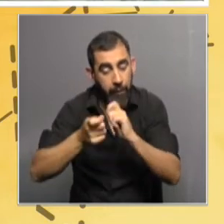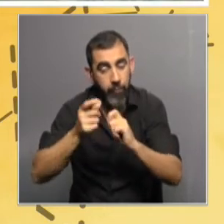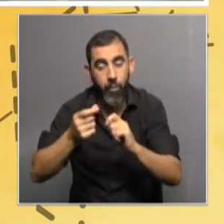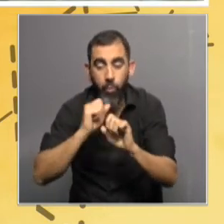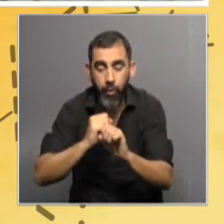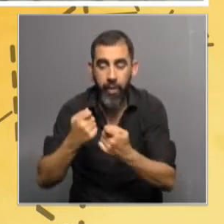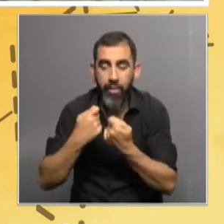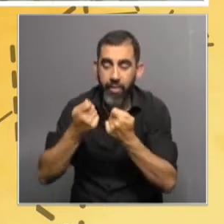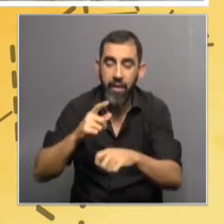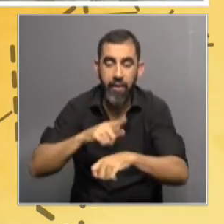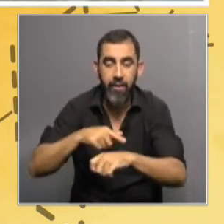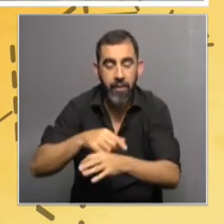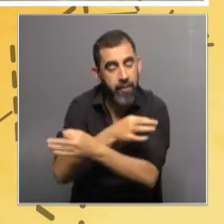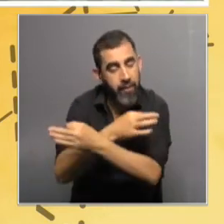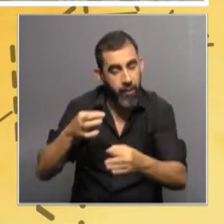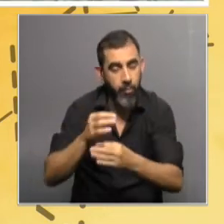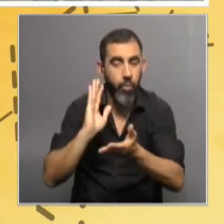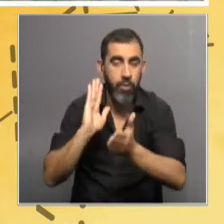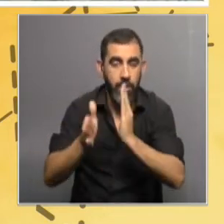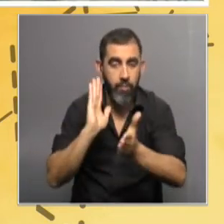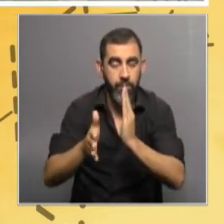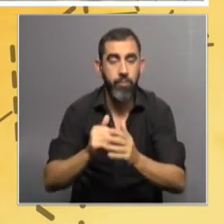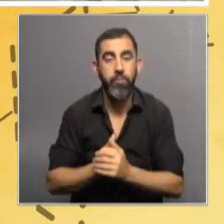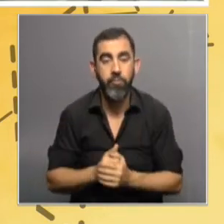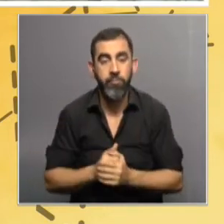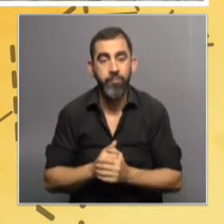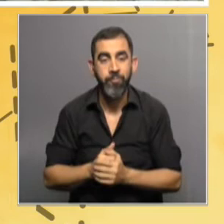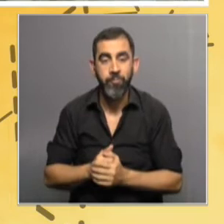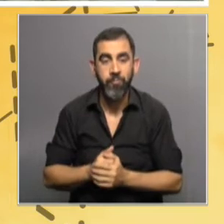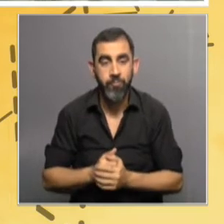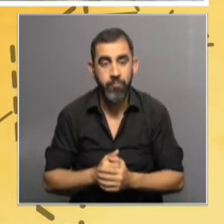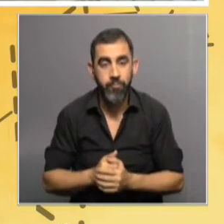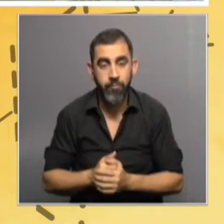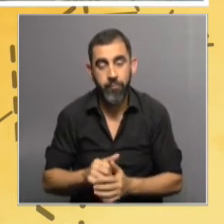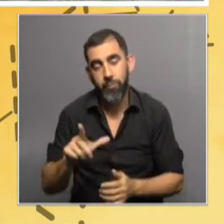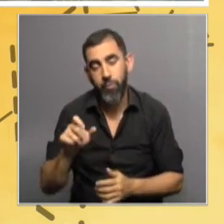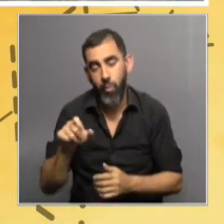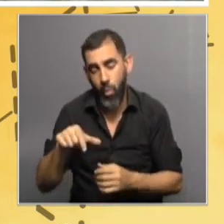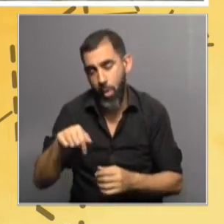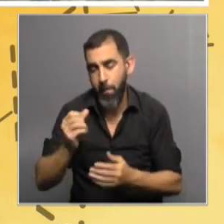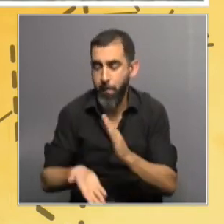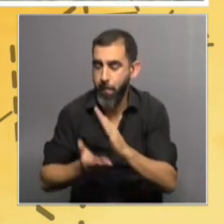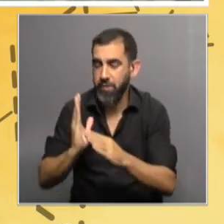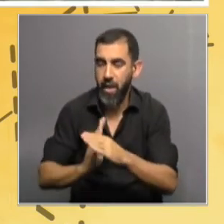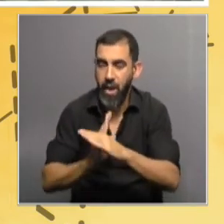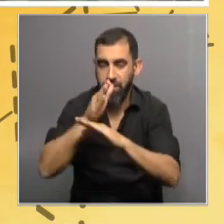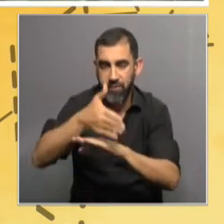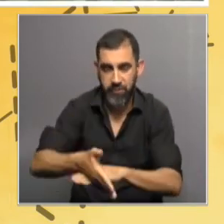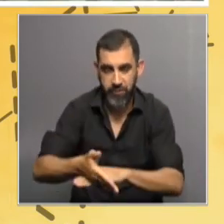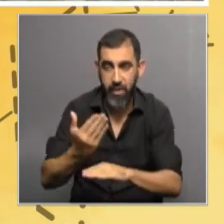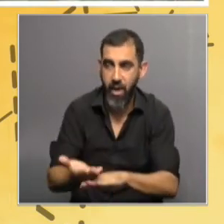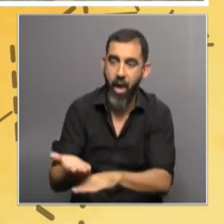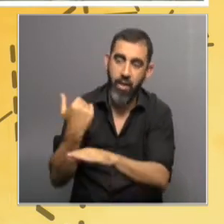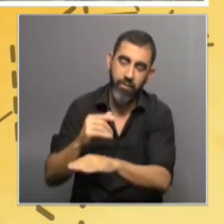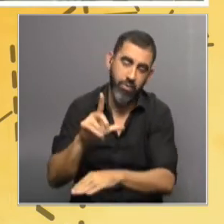poder brindarle en tiempo y forma esos tratamientos hoy obviamente es mucho más accesible que hace 20 años como te decía al principio